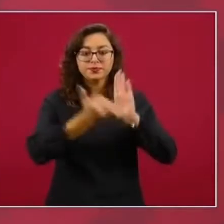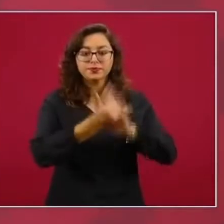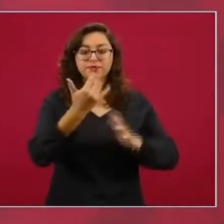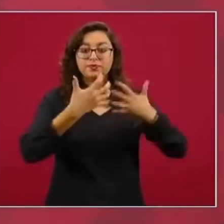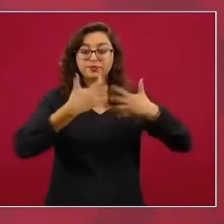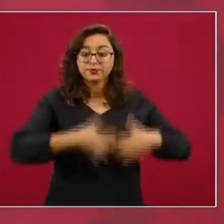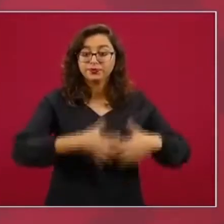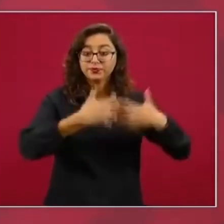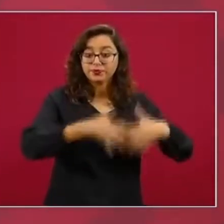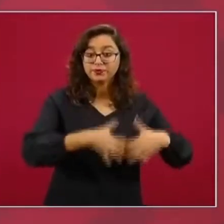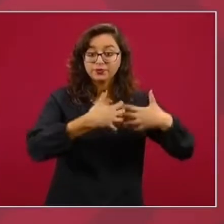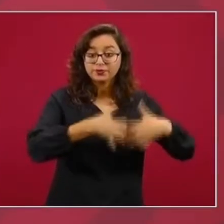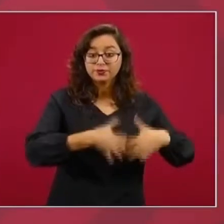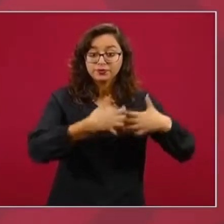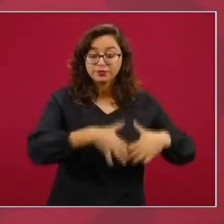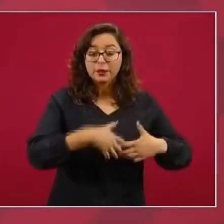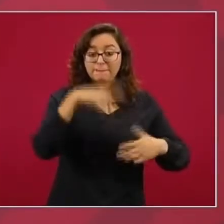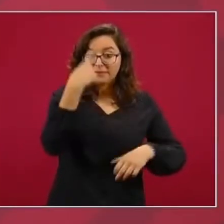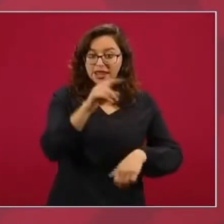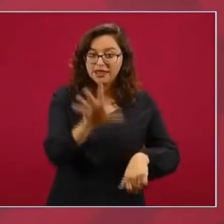plantas de generación de energía,